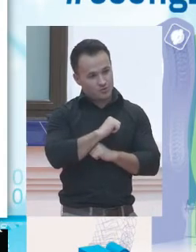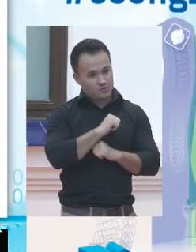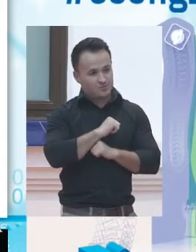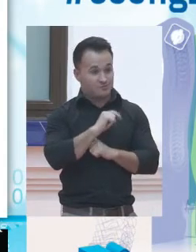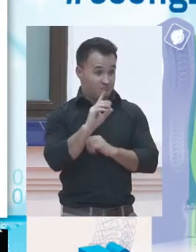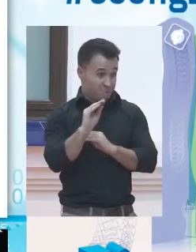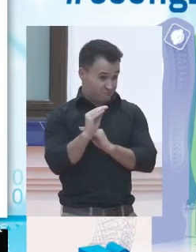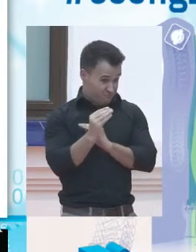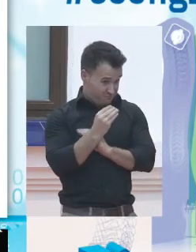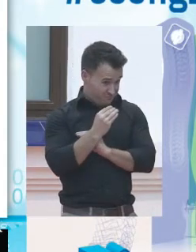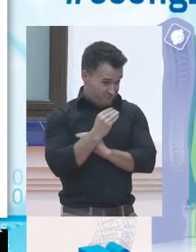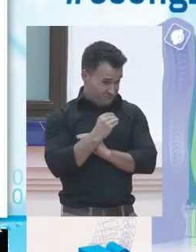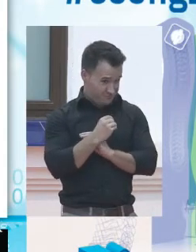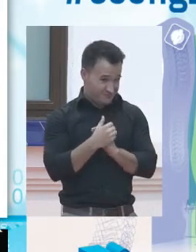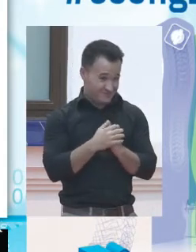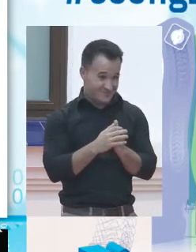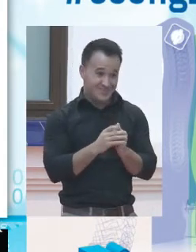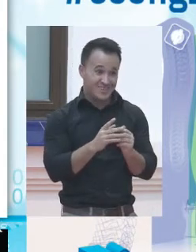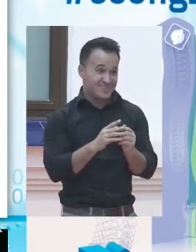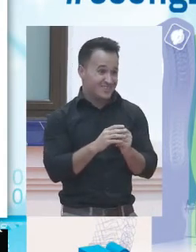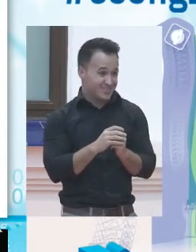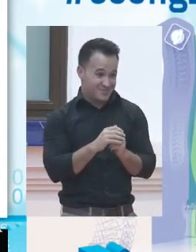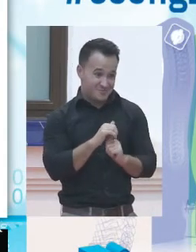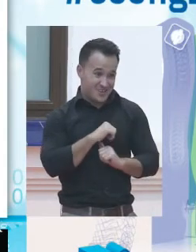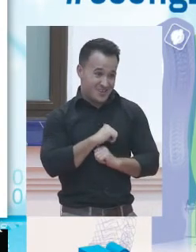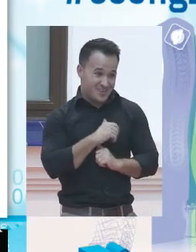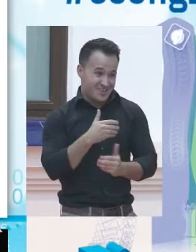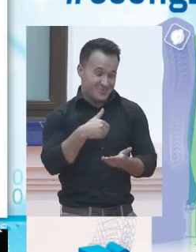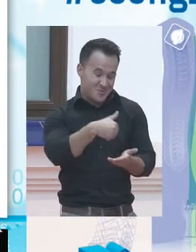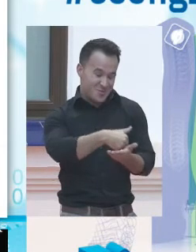estas propuestas. Ahí tenéis la página web donde podéis consultarlo.